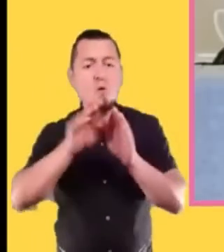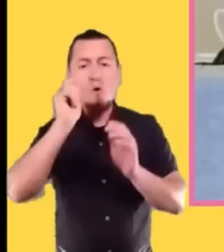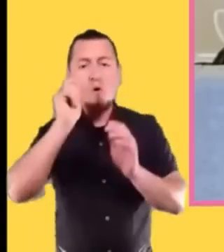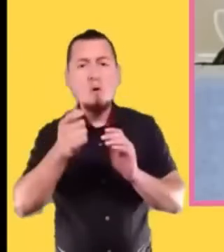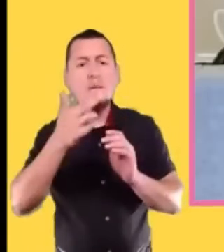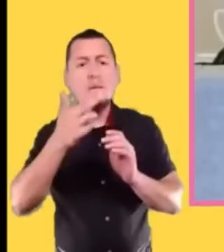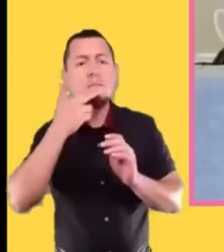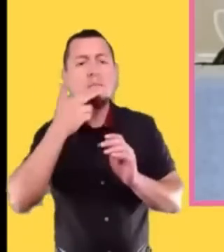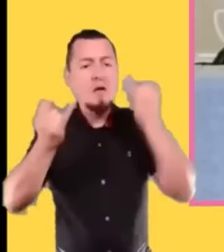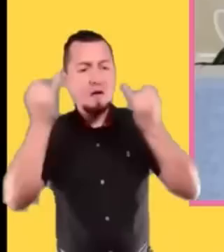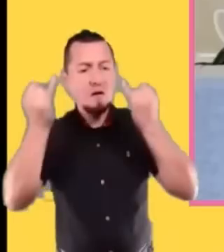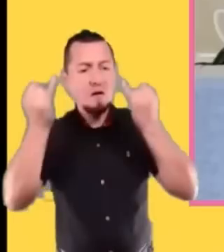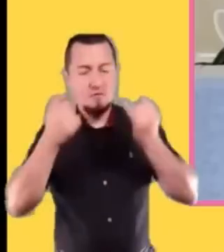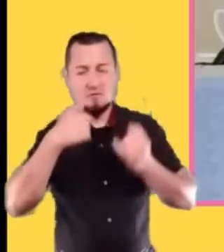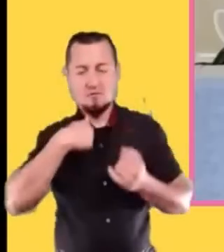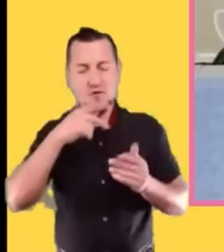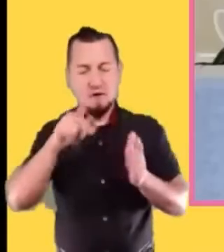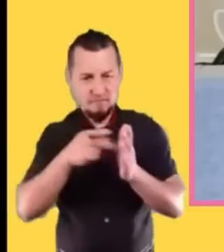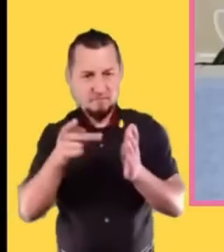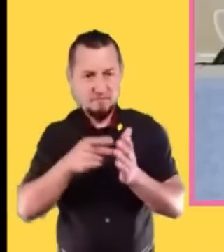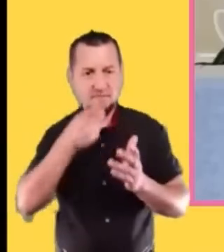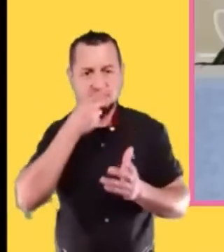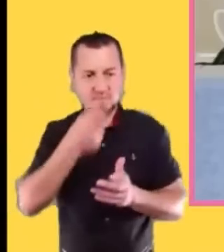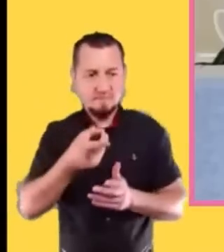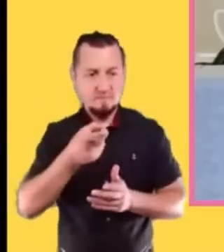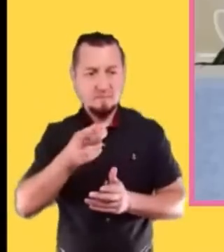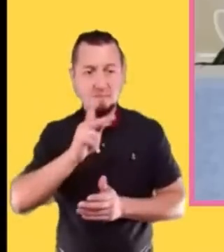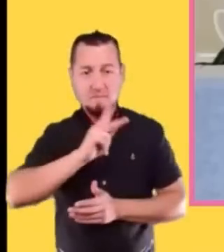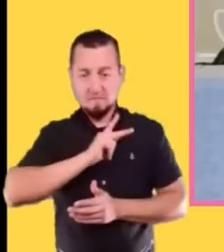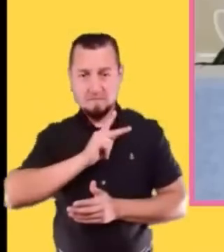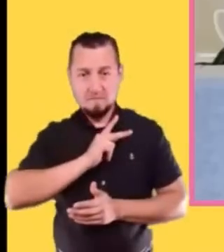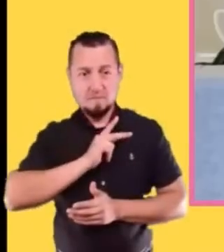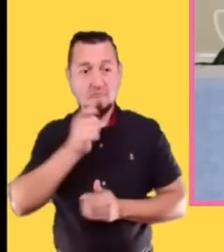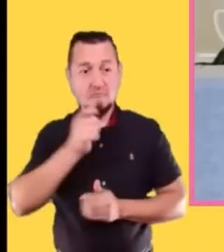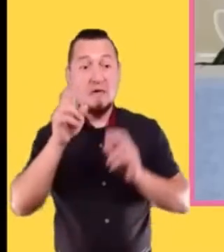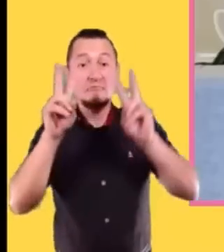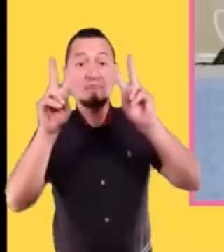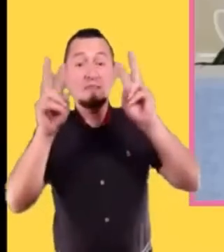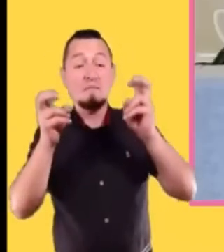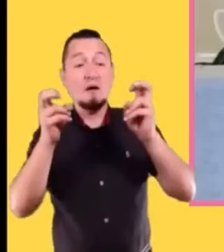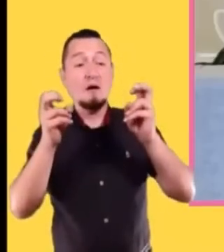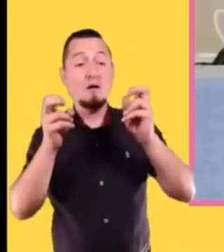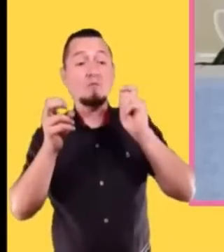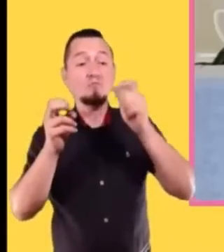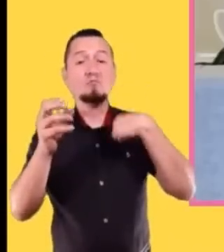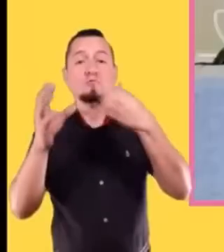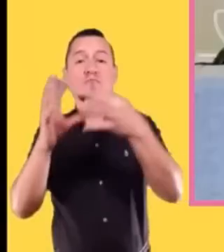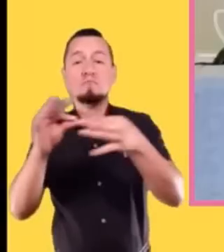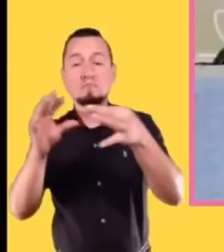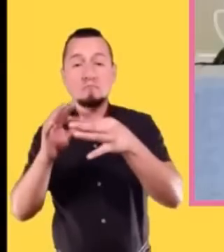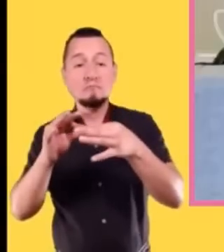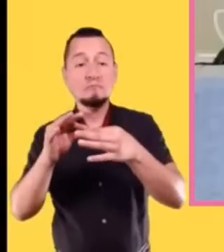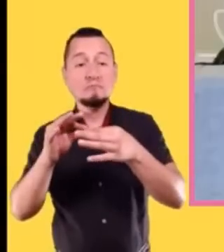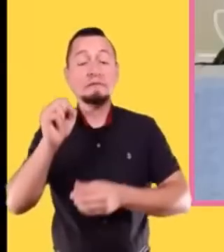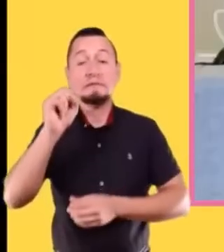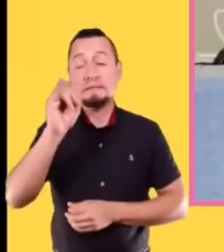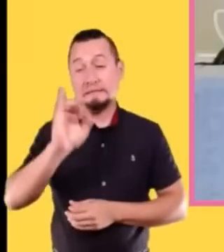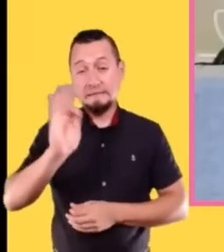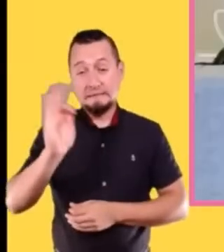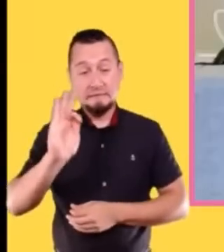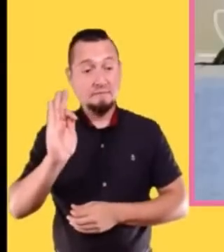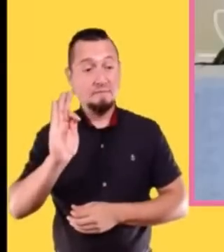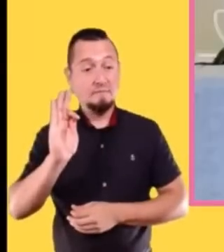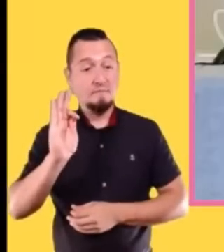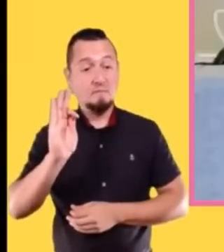lo reitero porque no es un asunto de especulación, es un tema sencillo de explicar. Si la